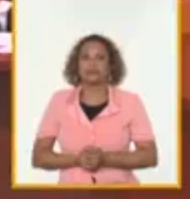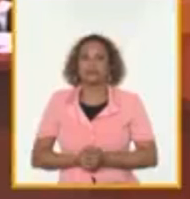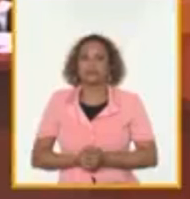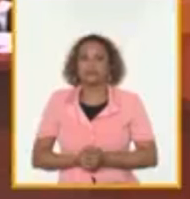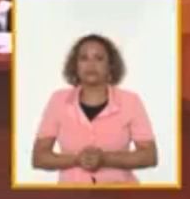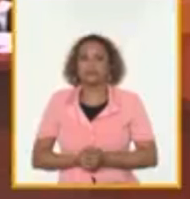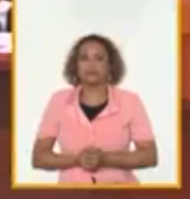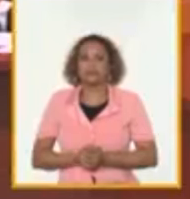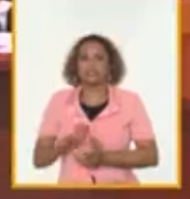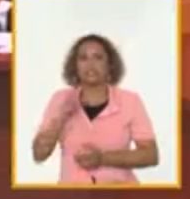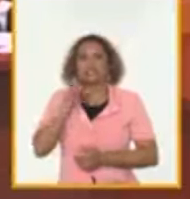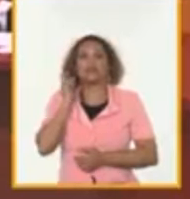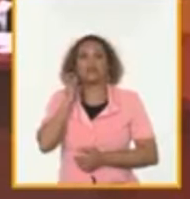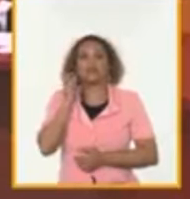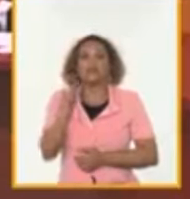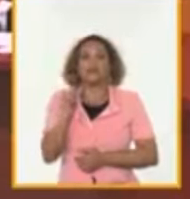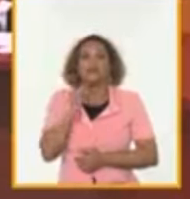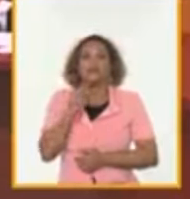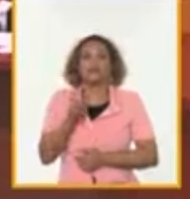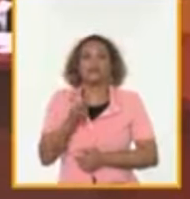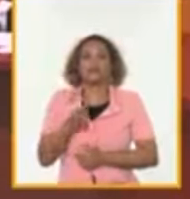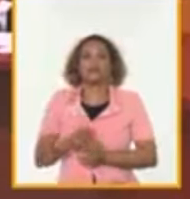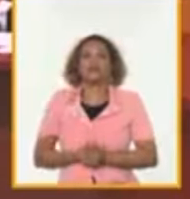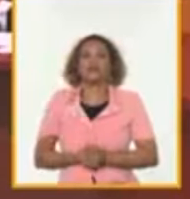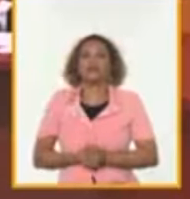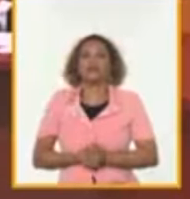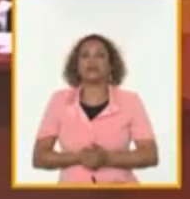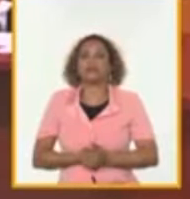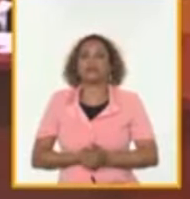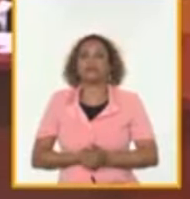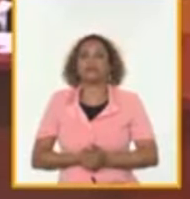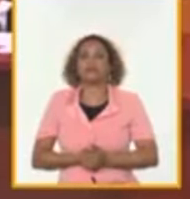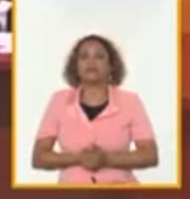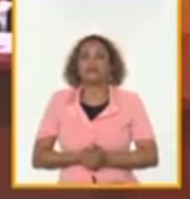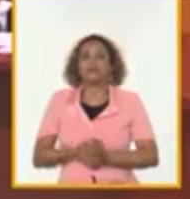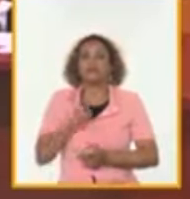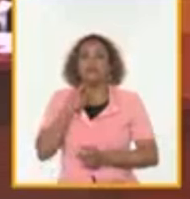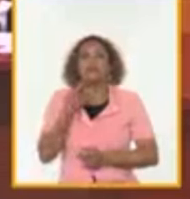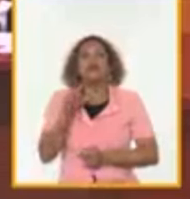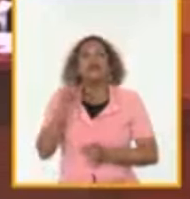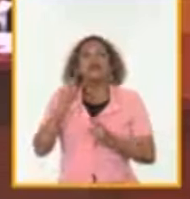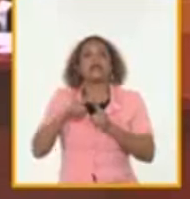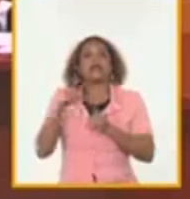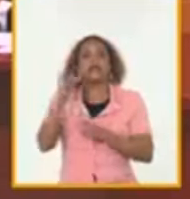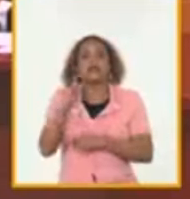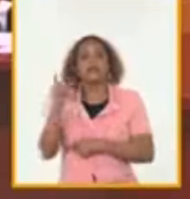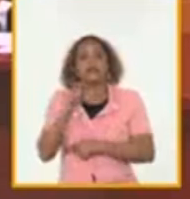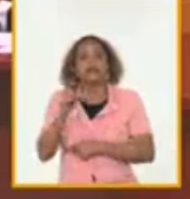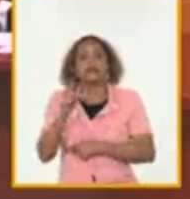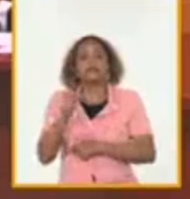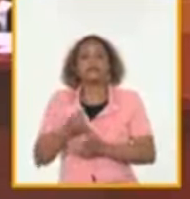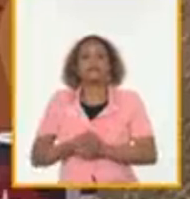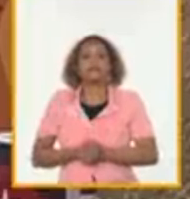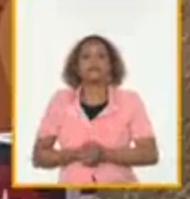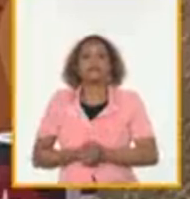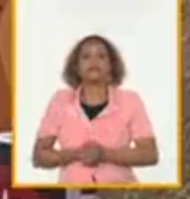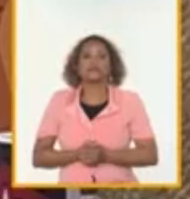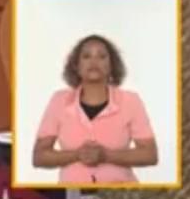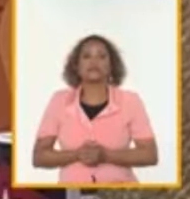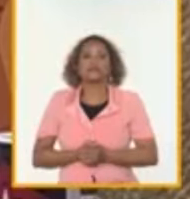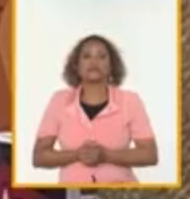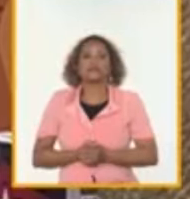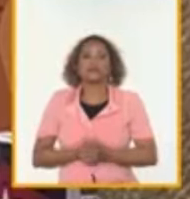cifuente se está trabajando en remedio se está trabajando en caibarién y en varios municipios de la provincia pero